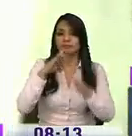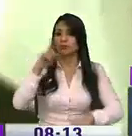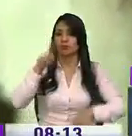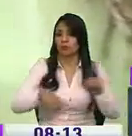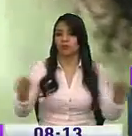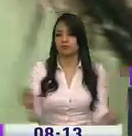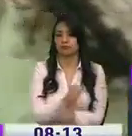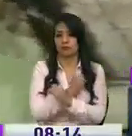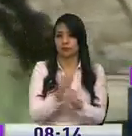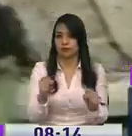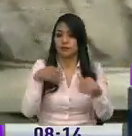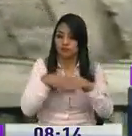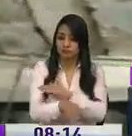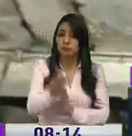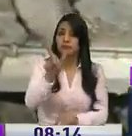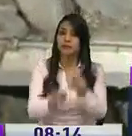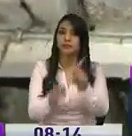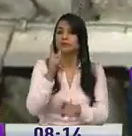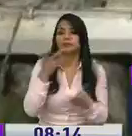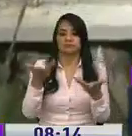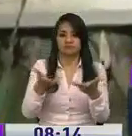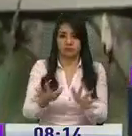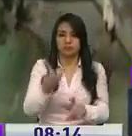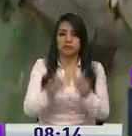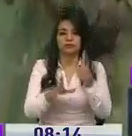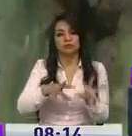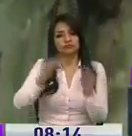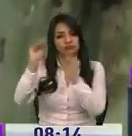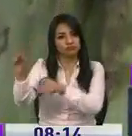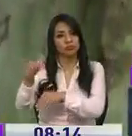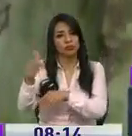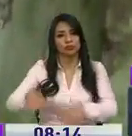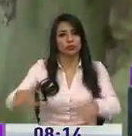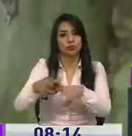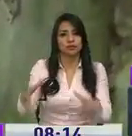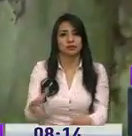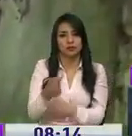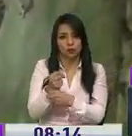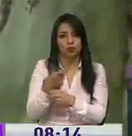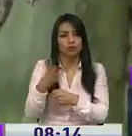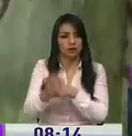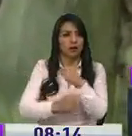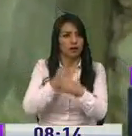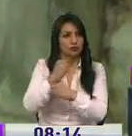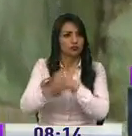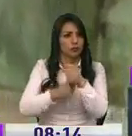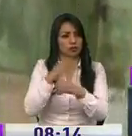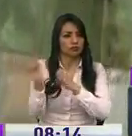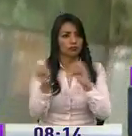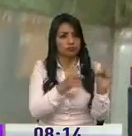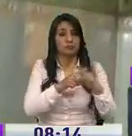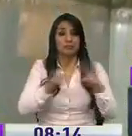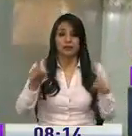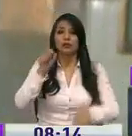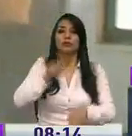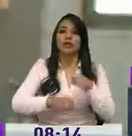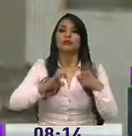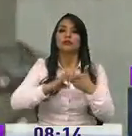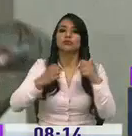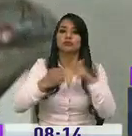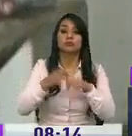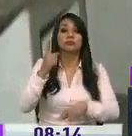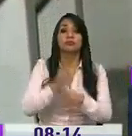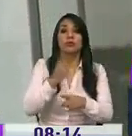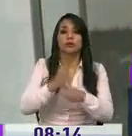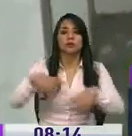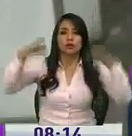vivienda ya no viven las personas las personas ya han salido de ésta de esta vivienda de hace varios años esta vivienda presenta daños estructurales lo cual ha causado filtración